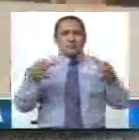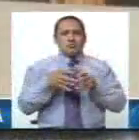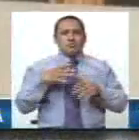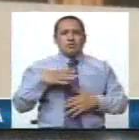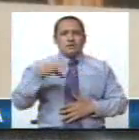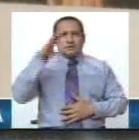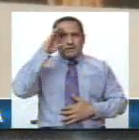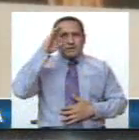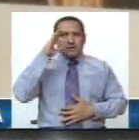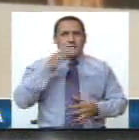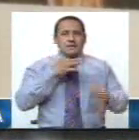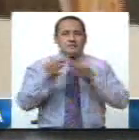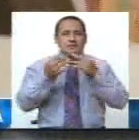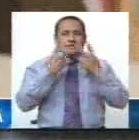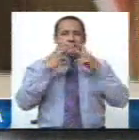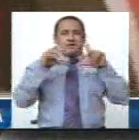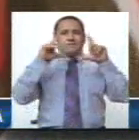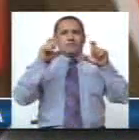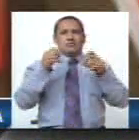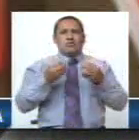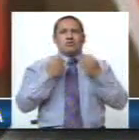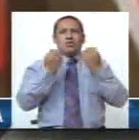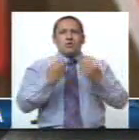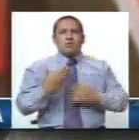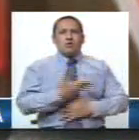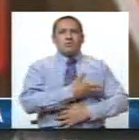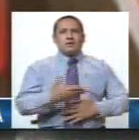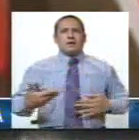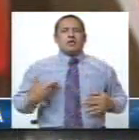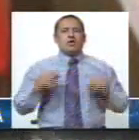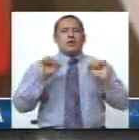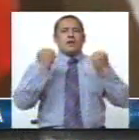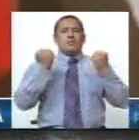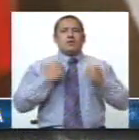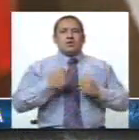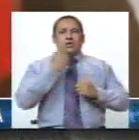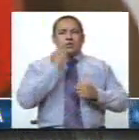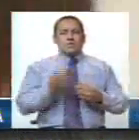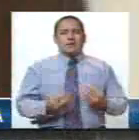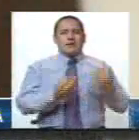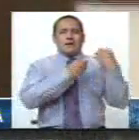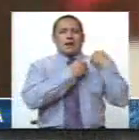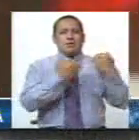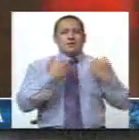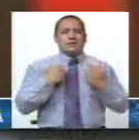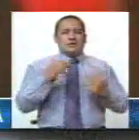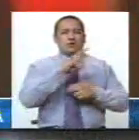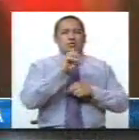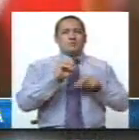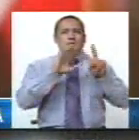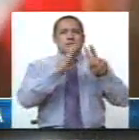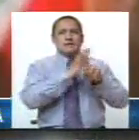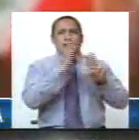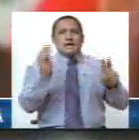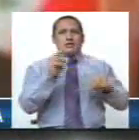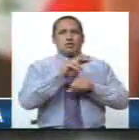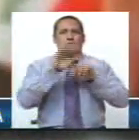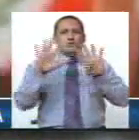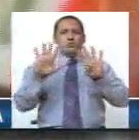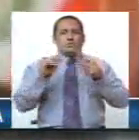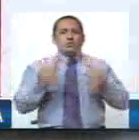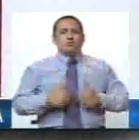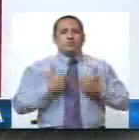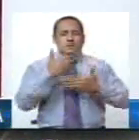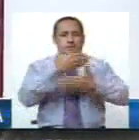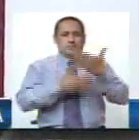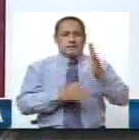policía? En estas fotos se lo observa como gobernador de La Molina, flamante cargo que ocupó desde el 2007 hasta el 2009 según su hoja de